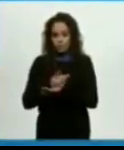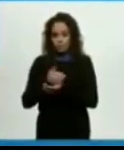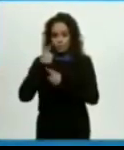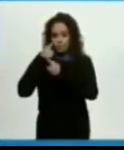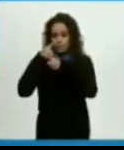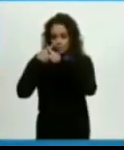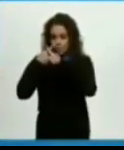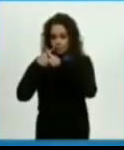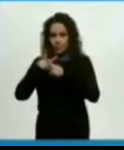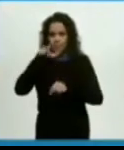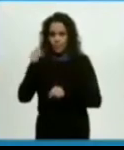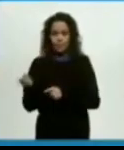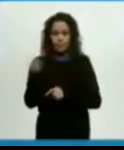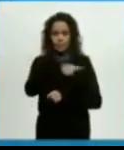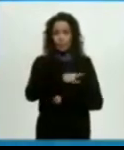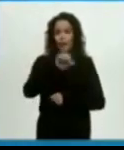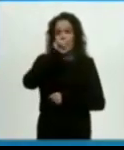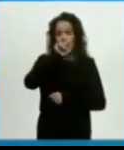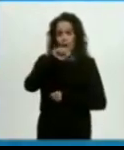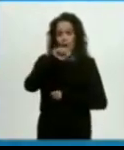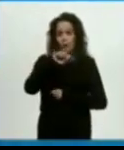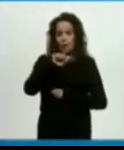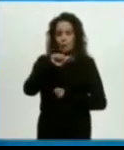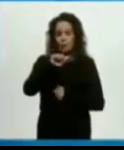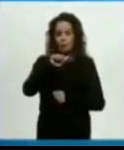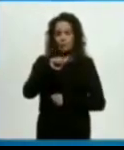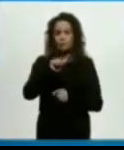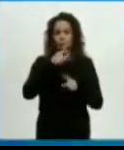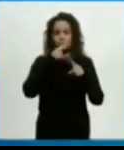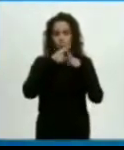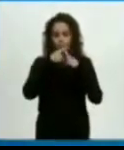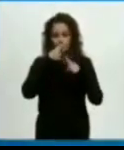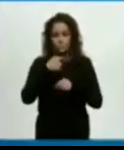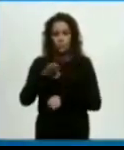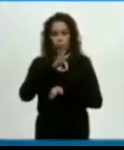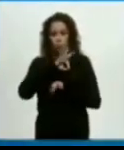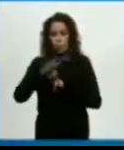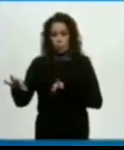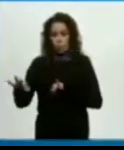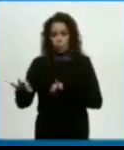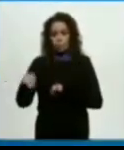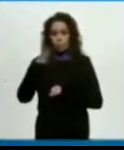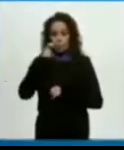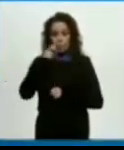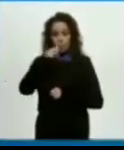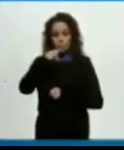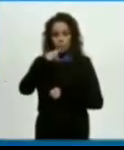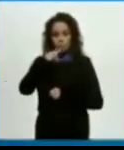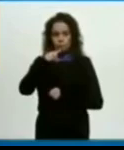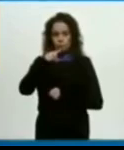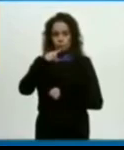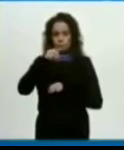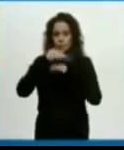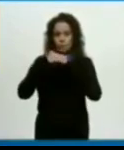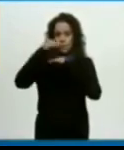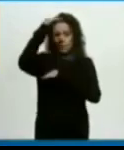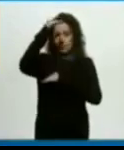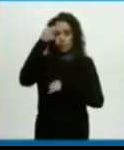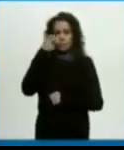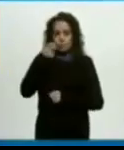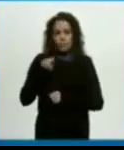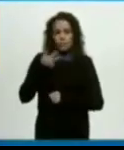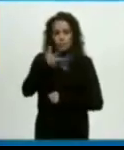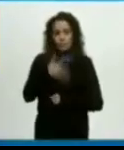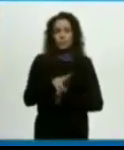paso desde A. Para conseguir el último punto, centraremos el compás en los puntos hallados. Nombraremos a